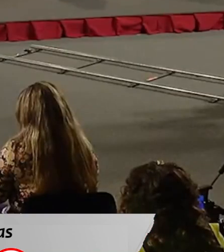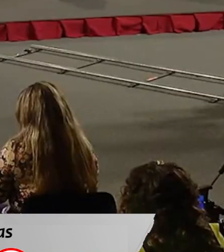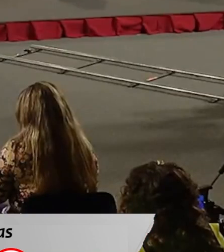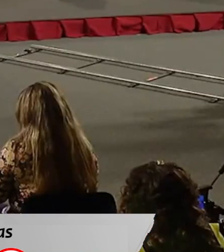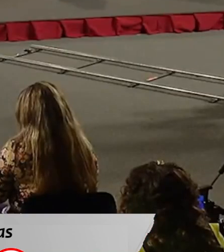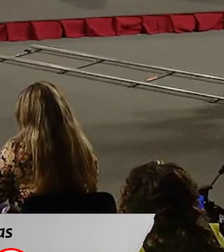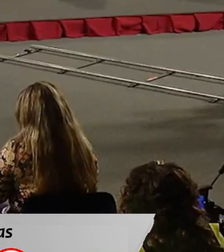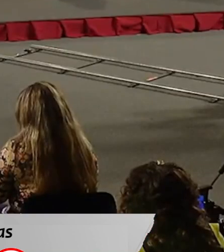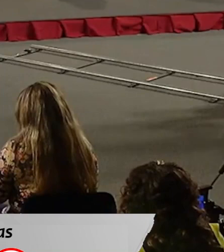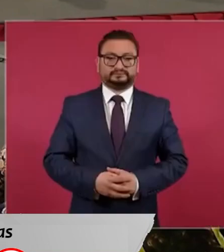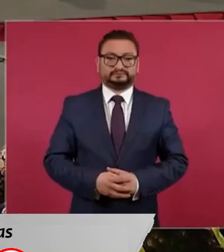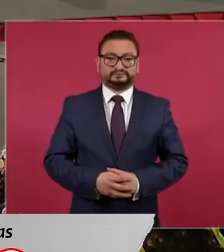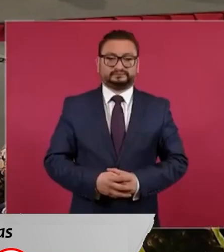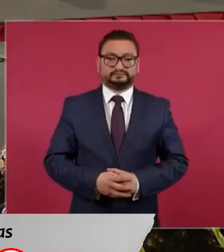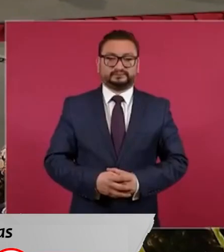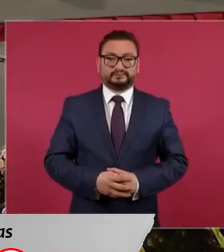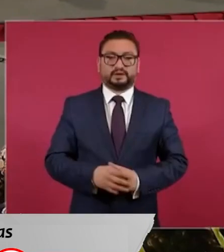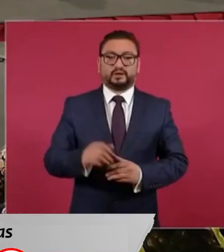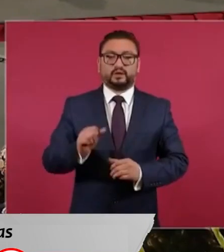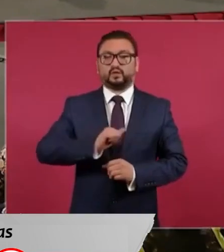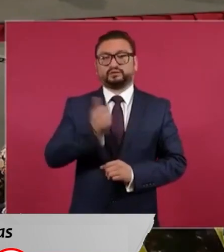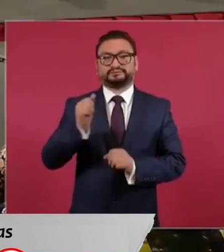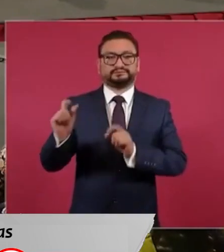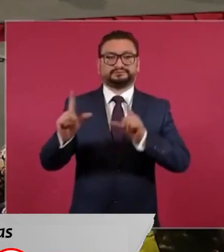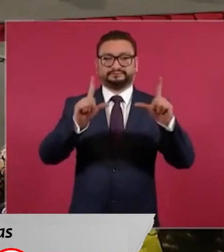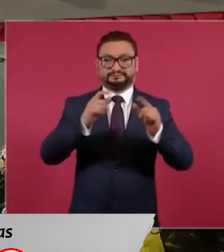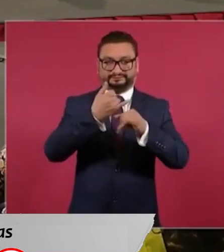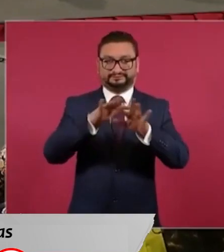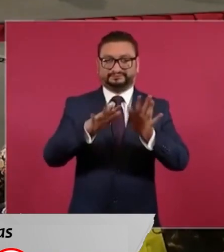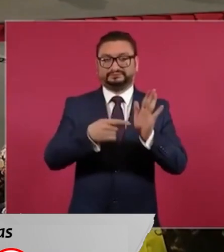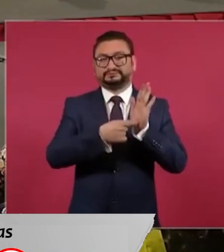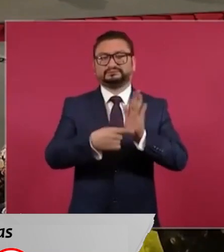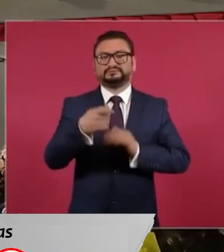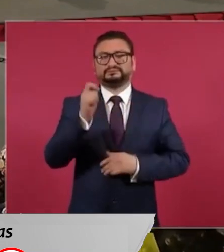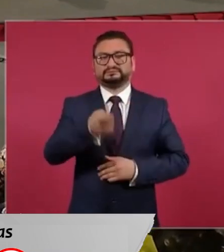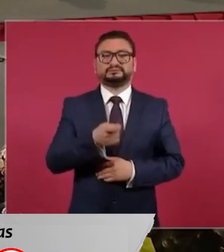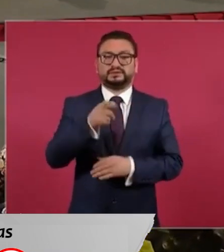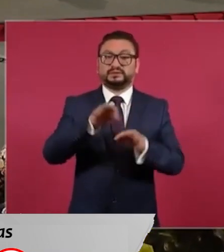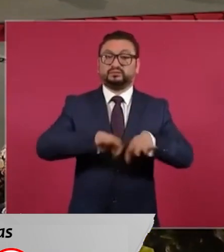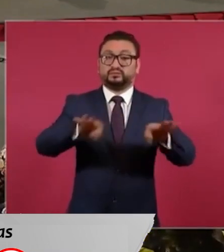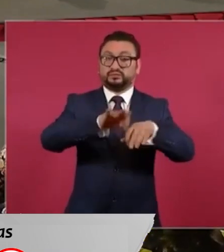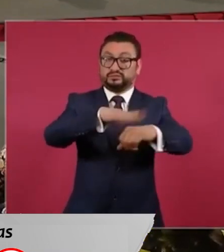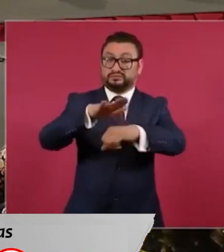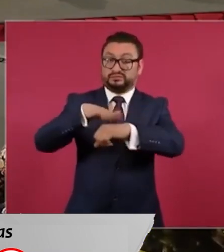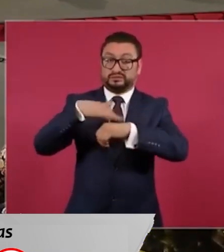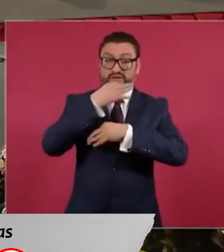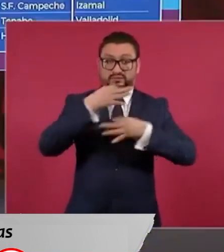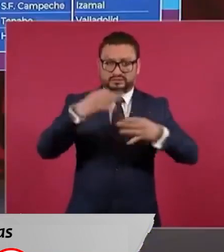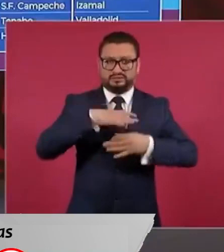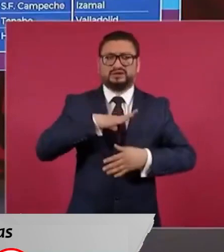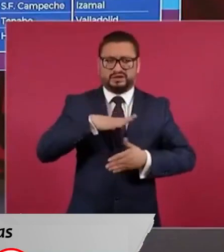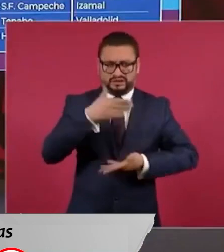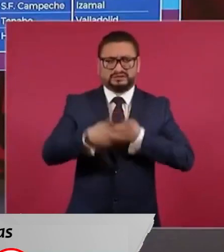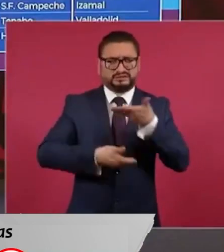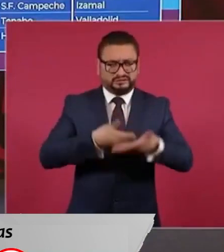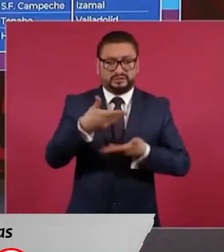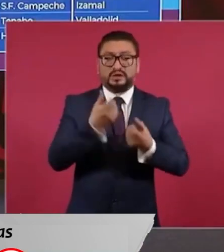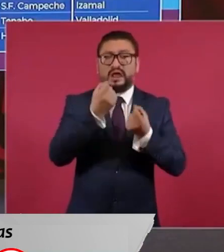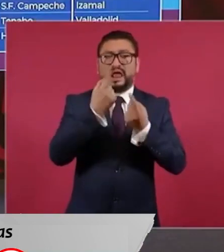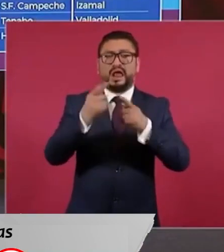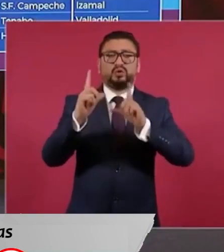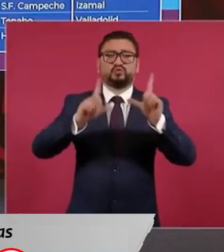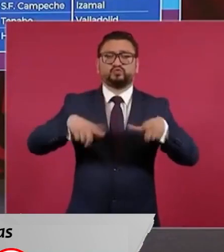operaciones. También en la siguiente lámina informarles que es importante que sepan que sí hay servicio, de repente han aparecido